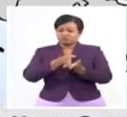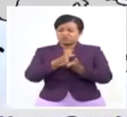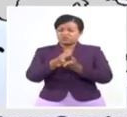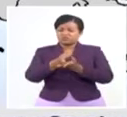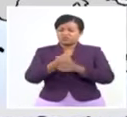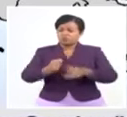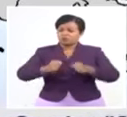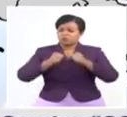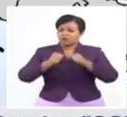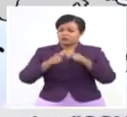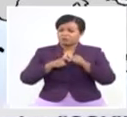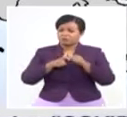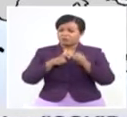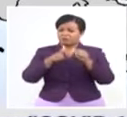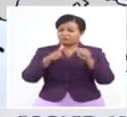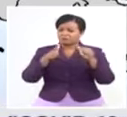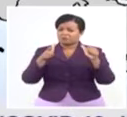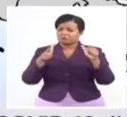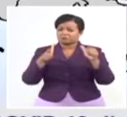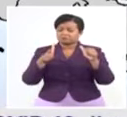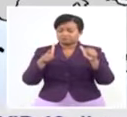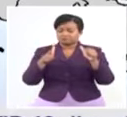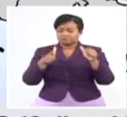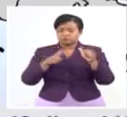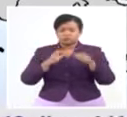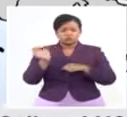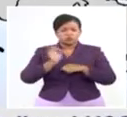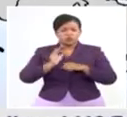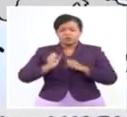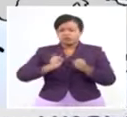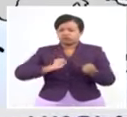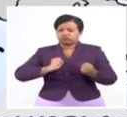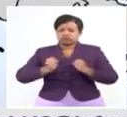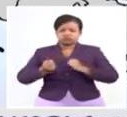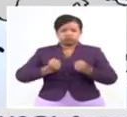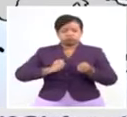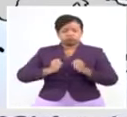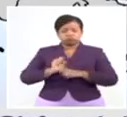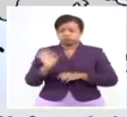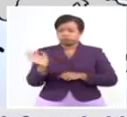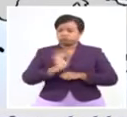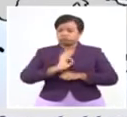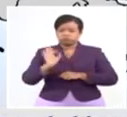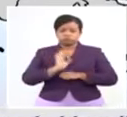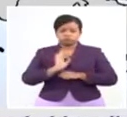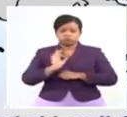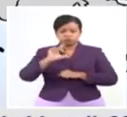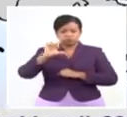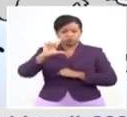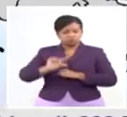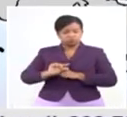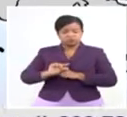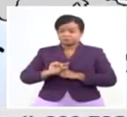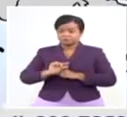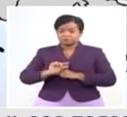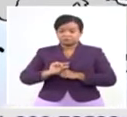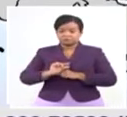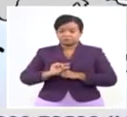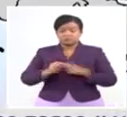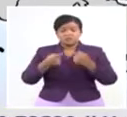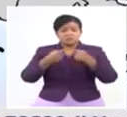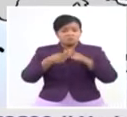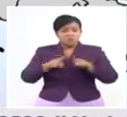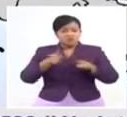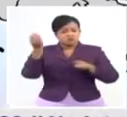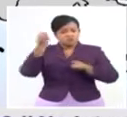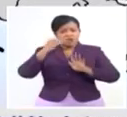elevada, no se logra todavía impactar para lograr una reducción, independientemente de las acciones